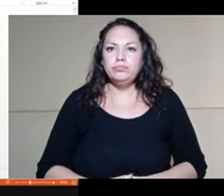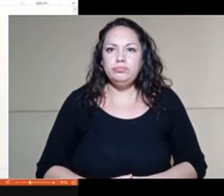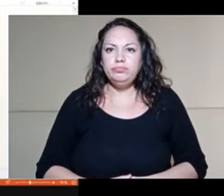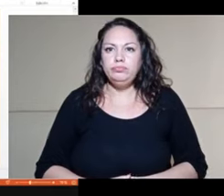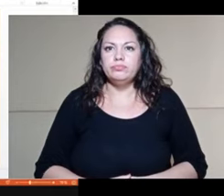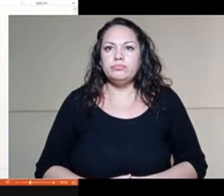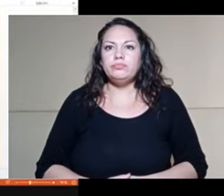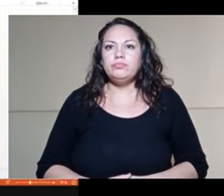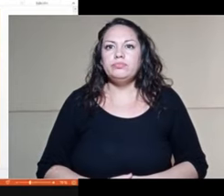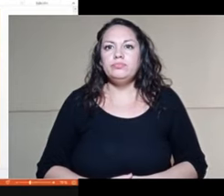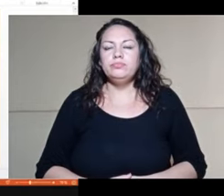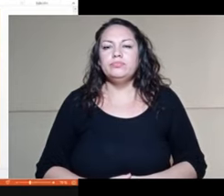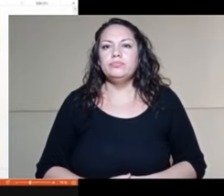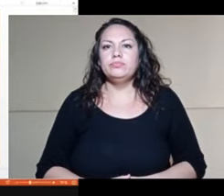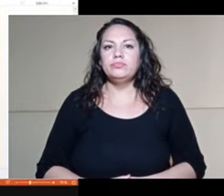ahí